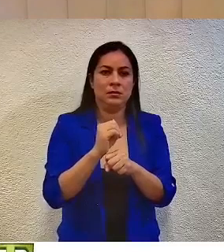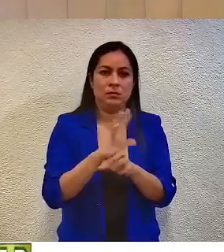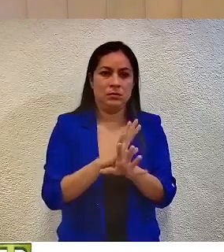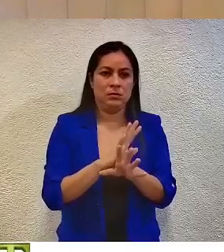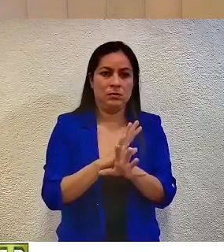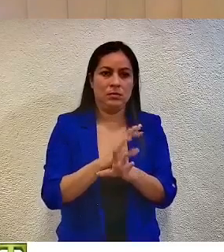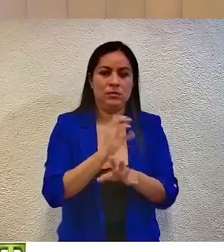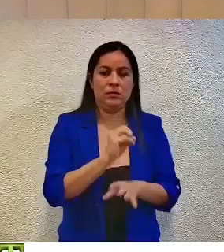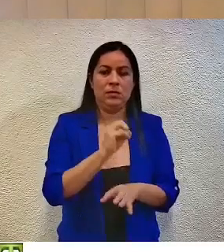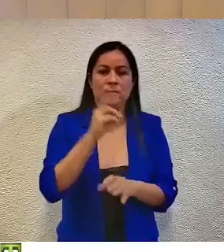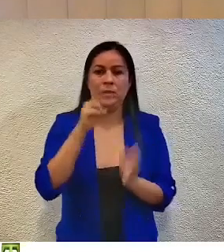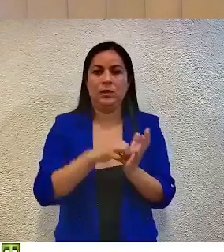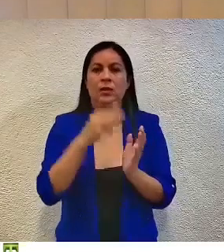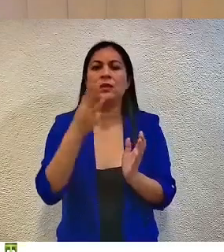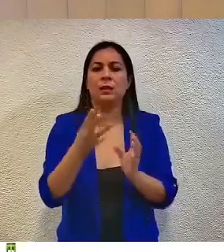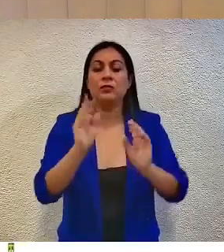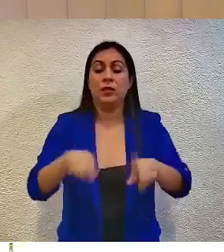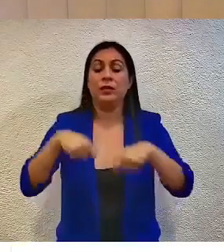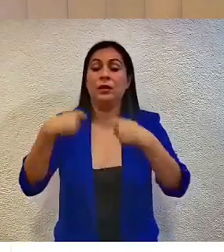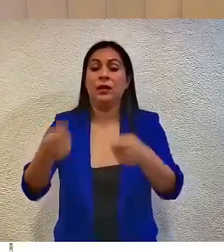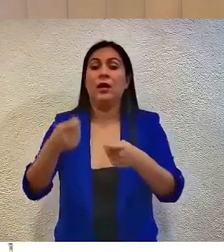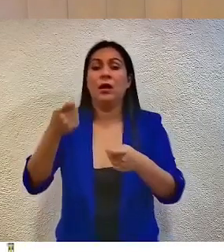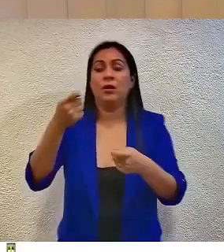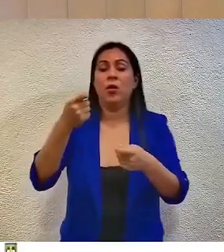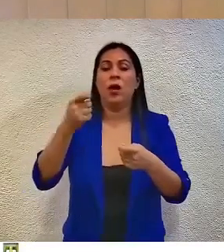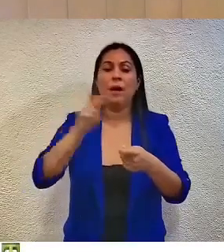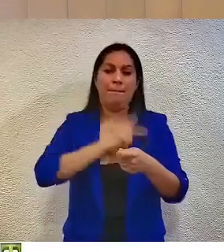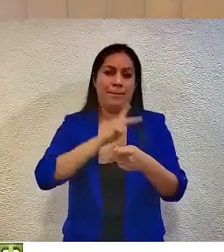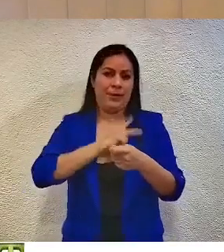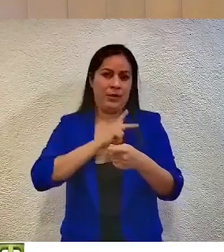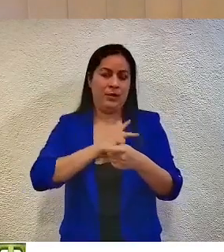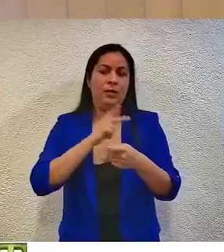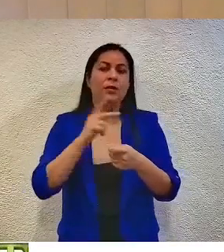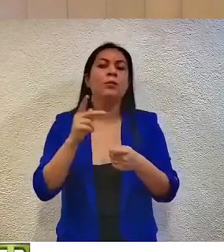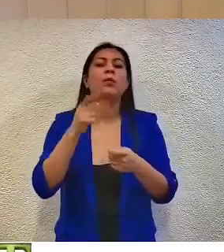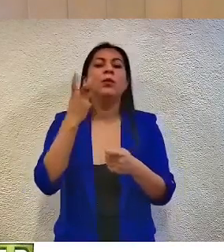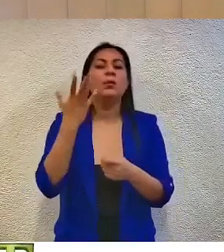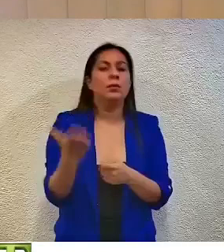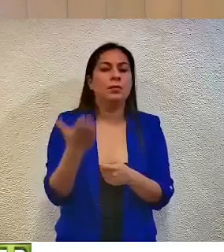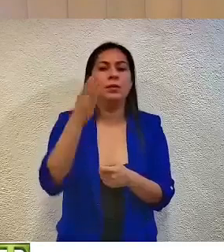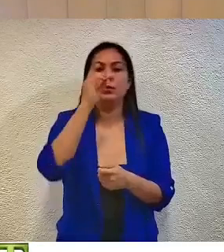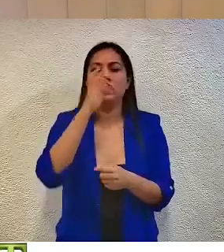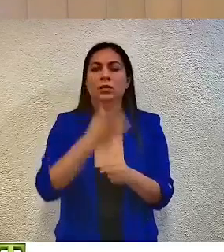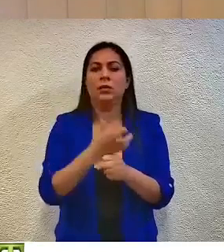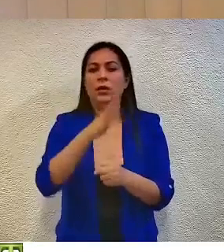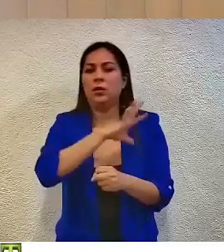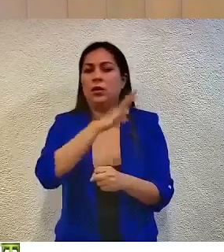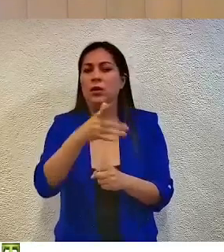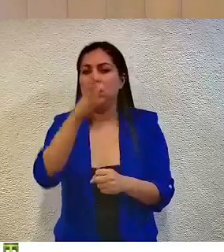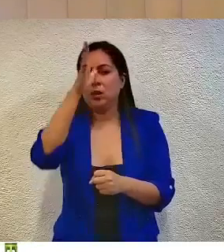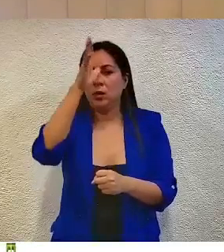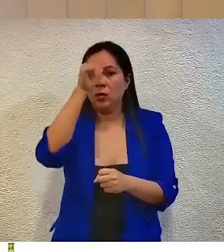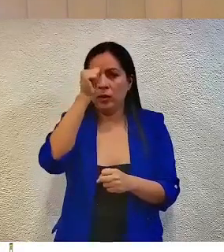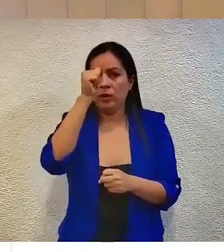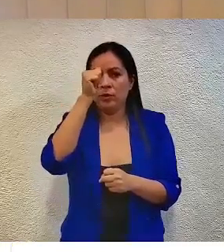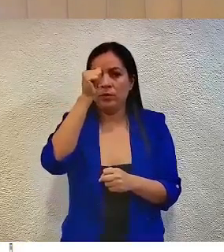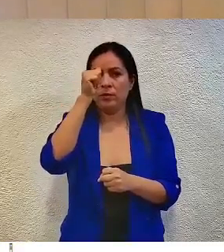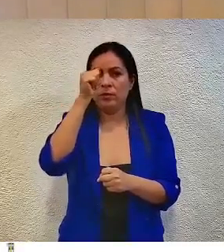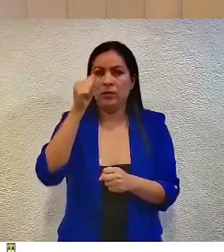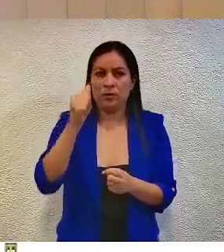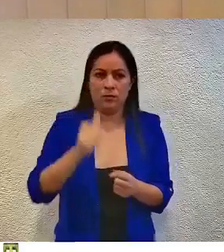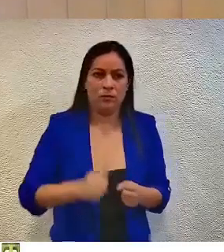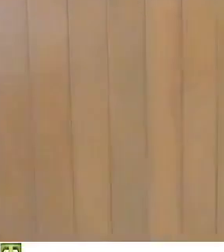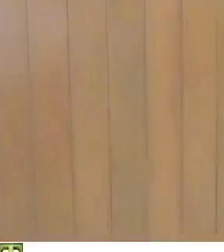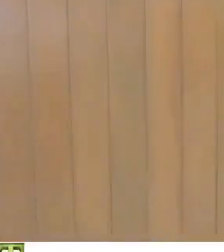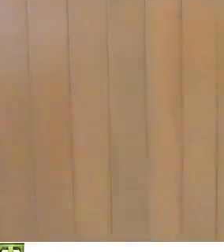TEE/PES/008/2023, el cual también fue turnado a la ponencia a mi cargo. Por lo tanto, le solicito, secretario general de Acuerdos, nos apoye